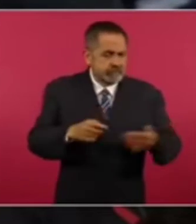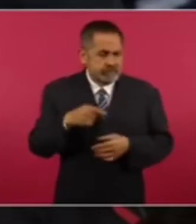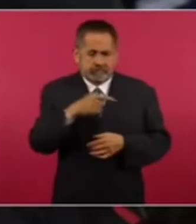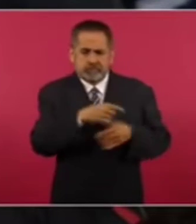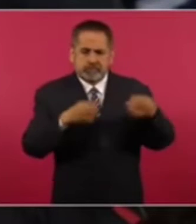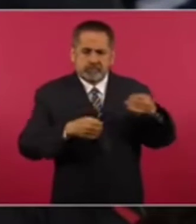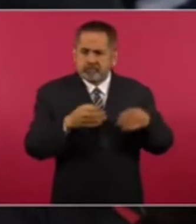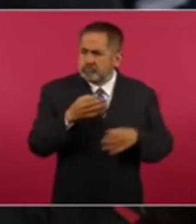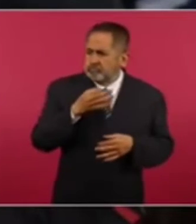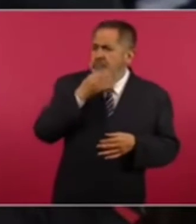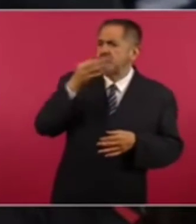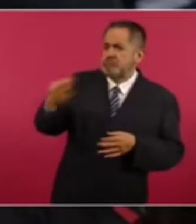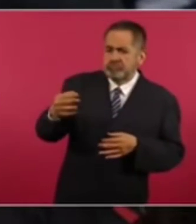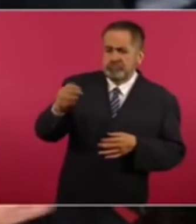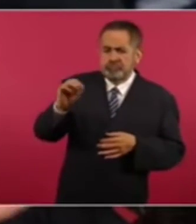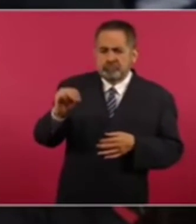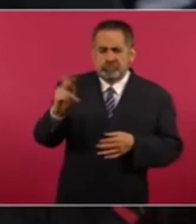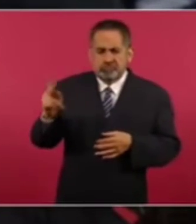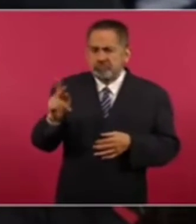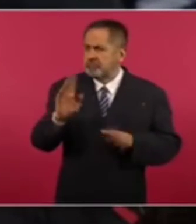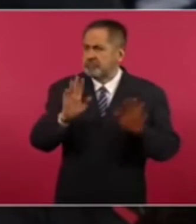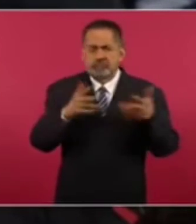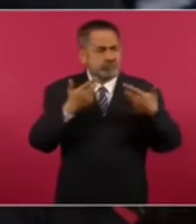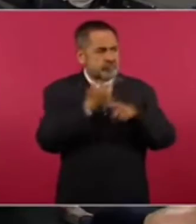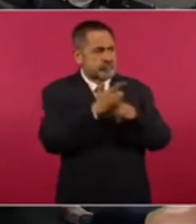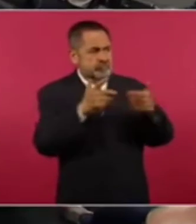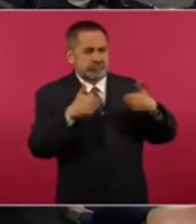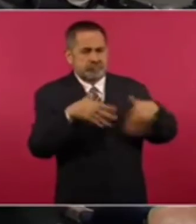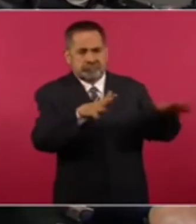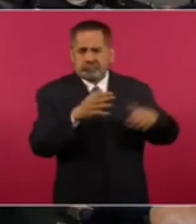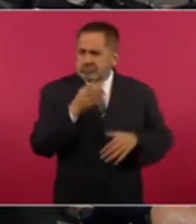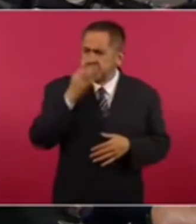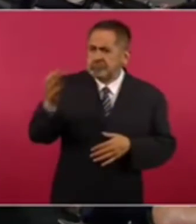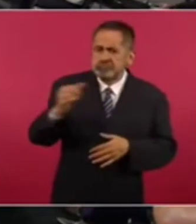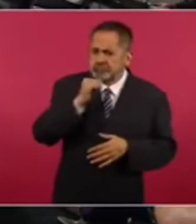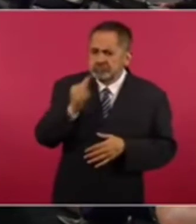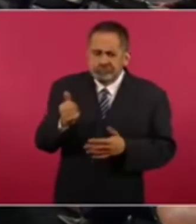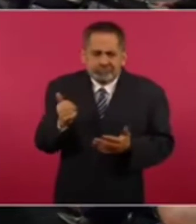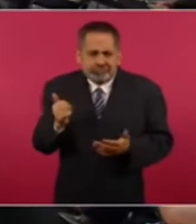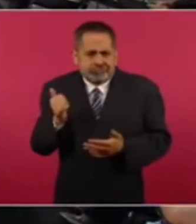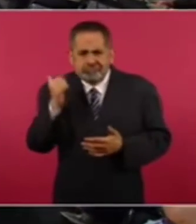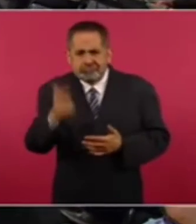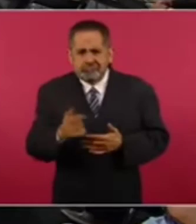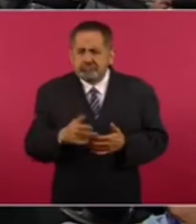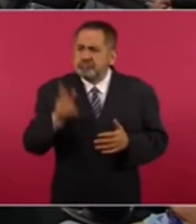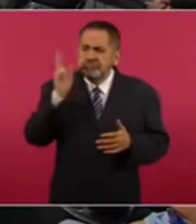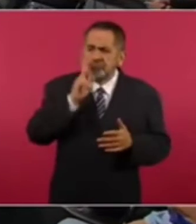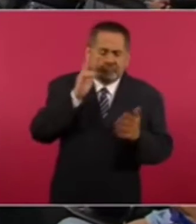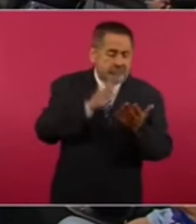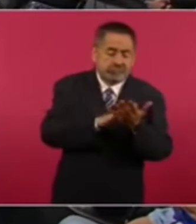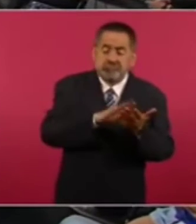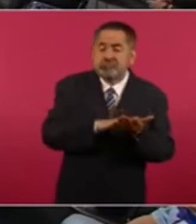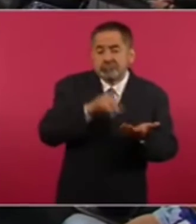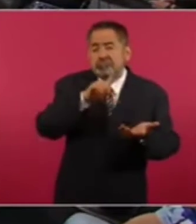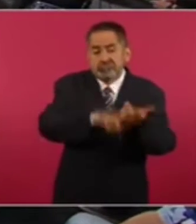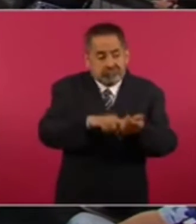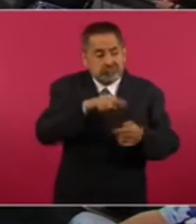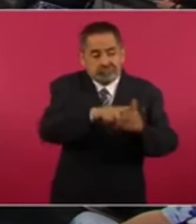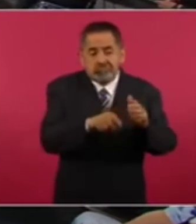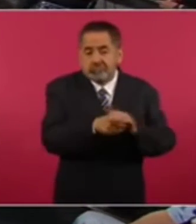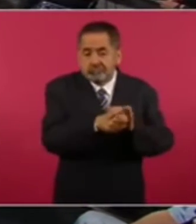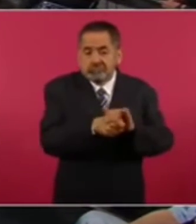al Ministerio Público de que ya iba a dejar en libertad a estas 77 personas que estaba probado que habían participado y